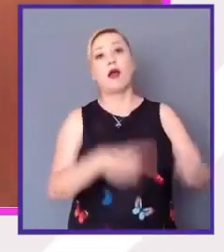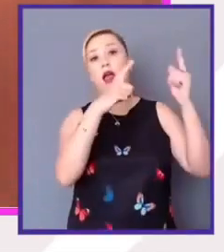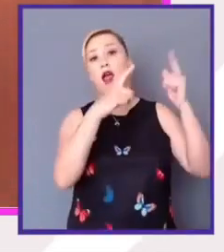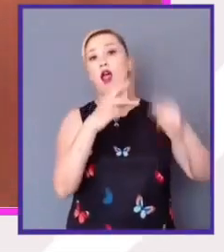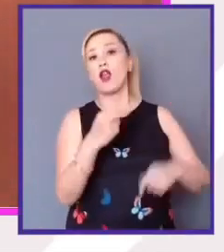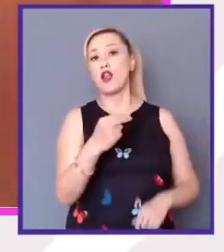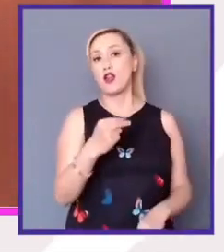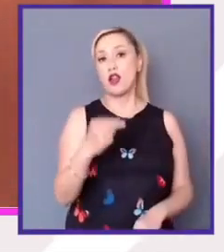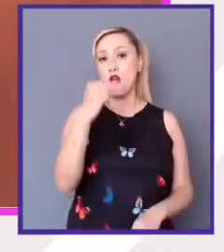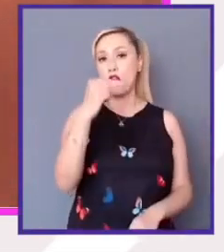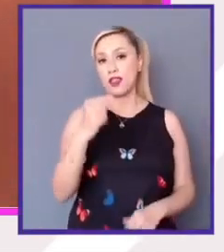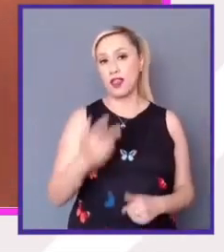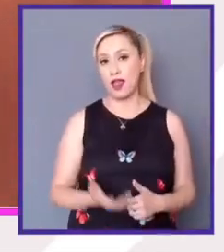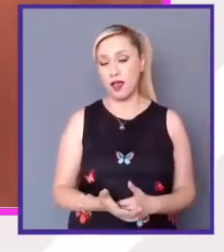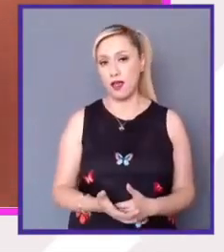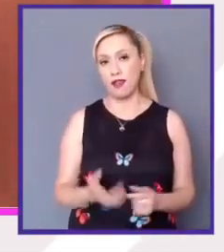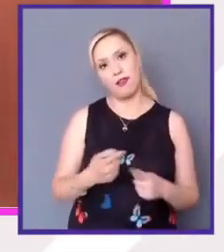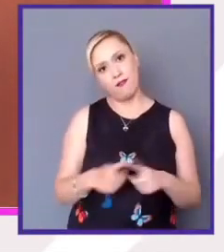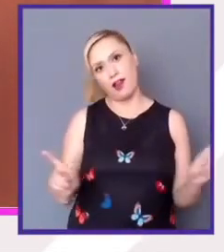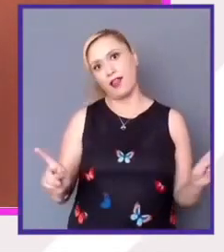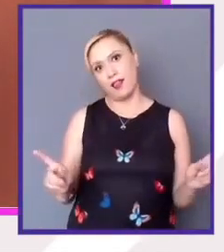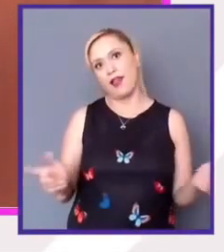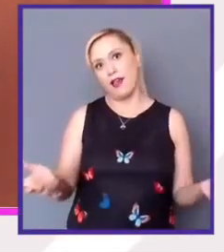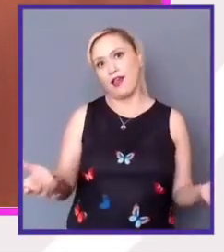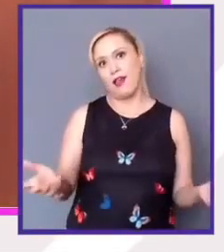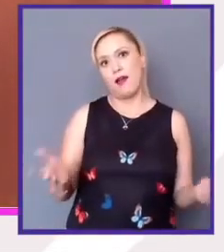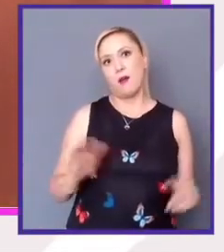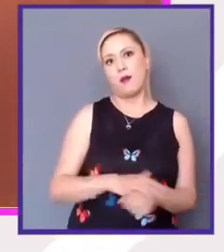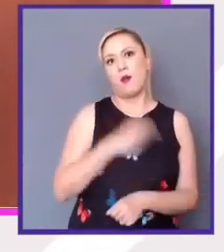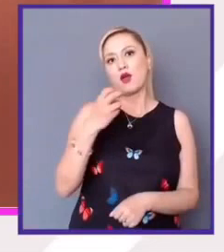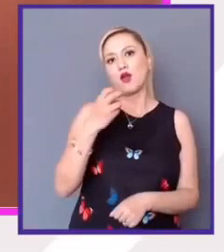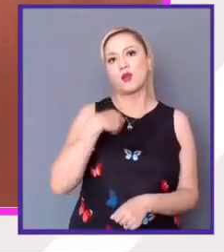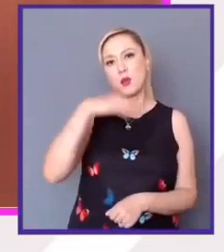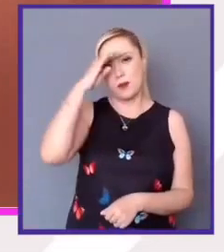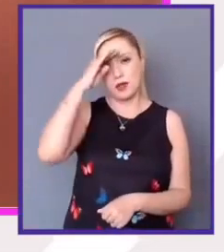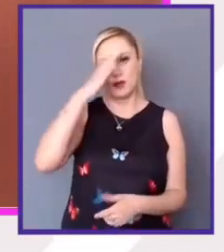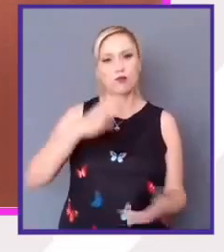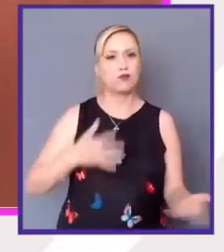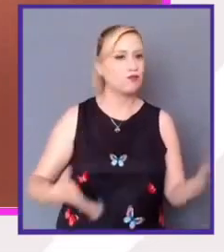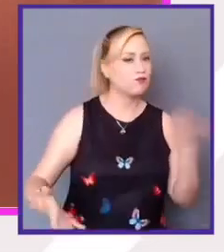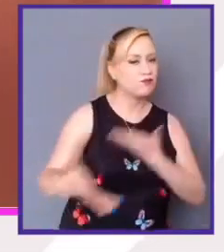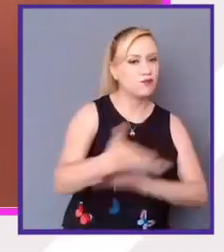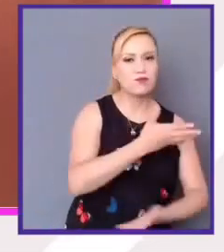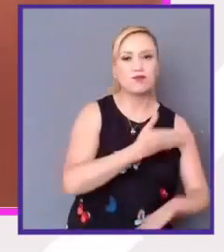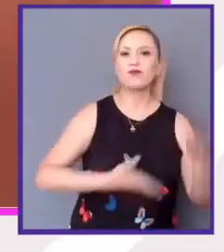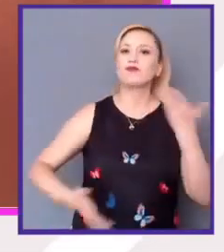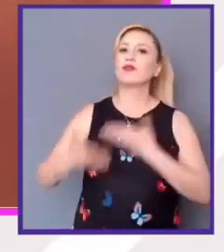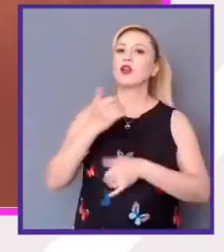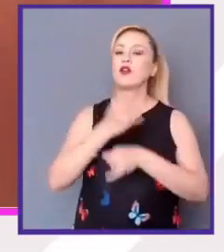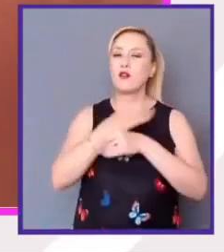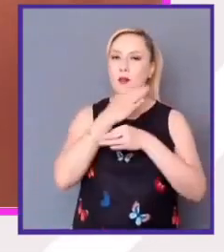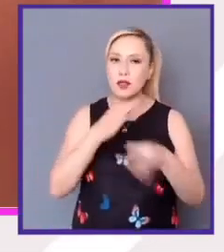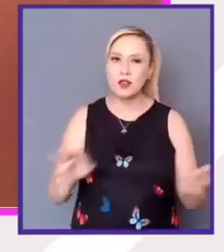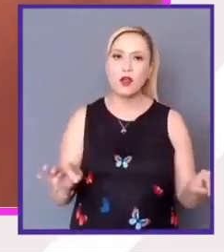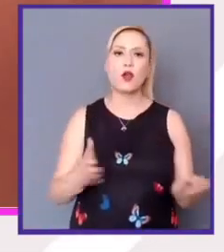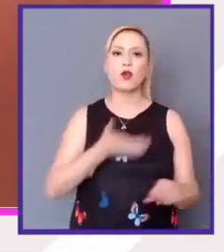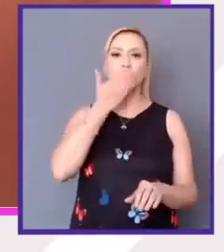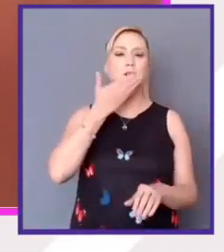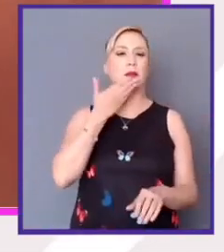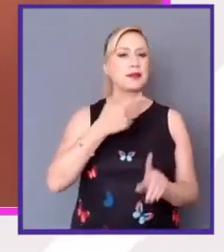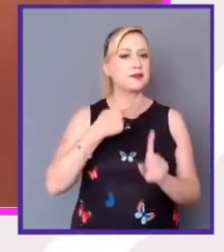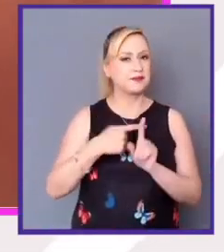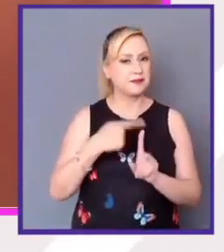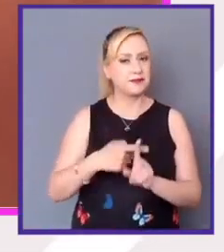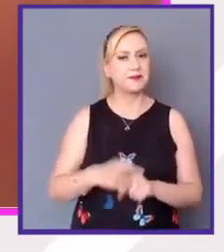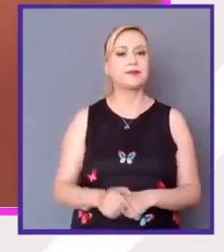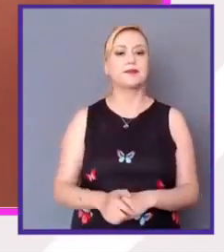de redes y eso es lo que consideramos que el acuerdo permite, ¿no? El intercambio de información y de buenas prácticas.